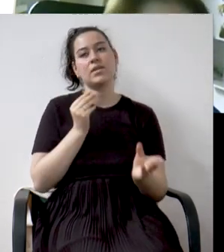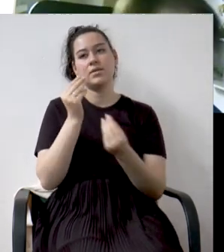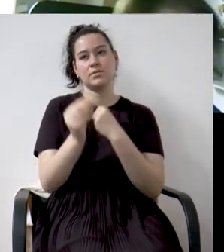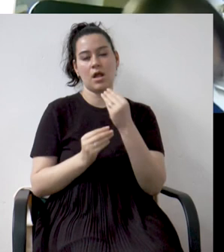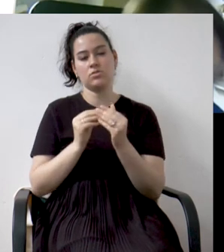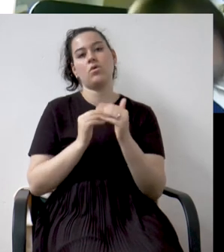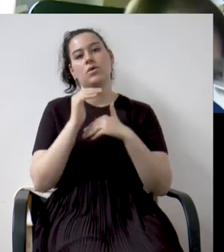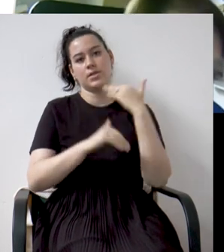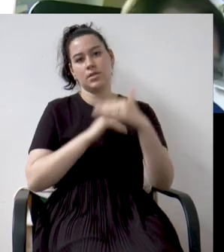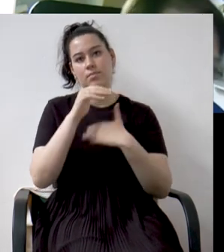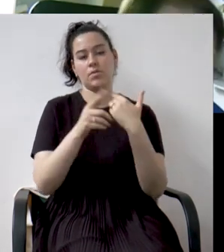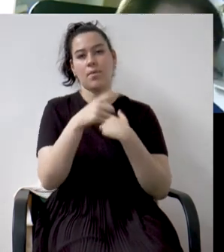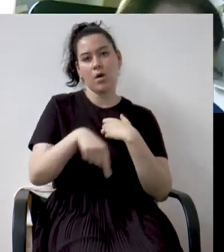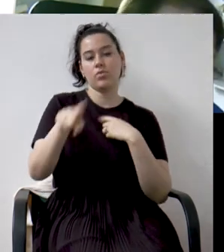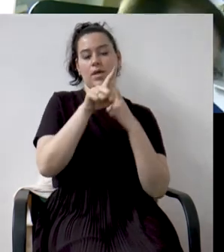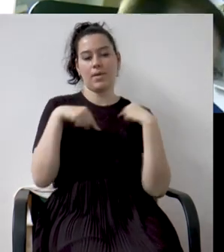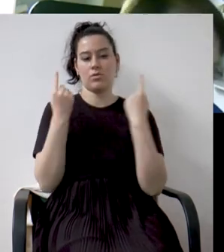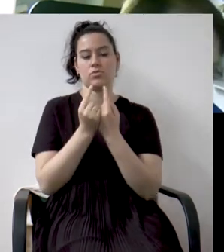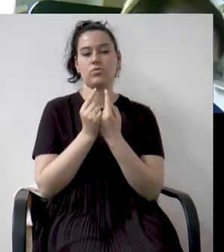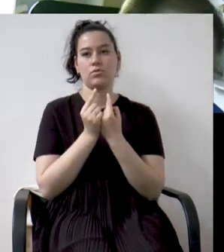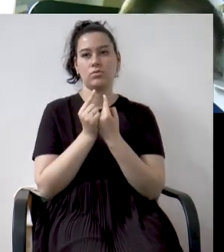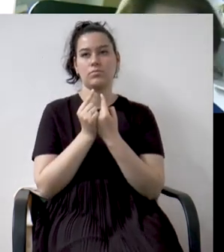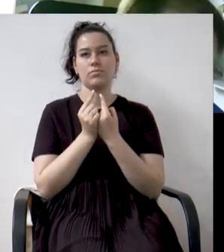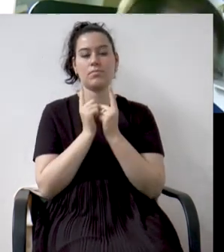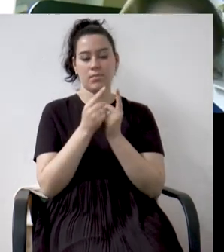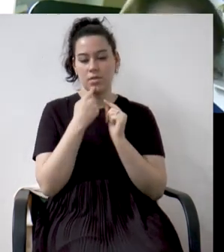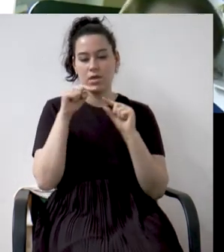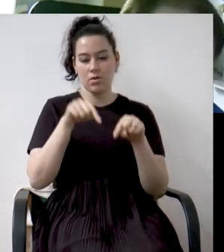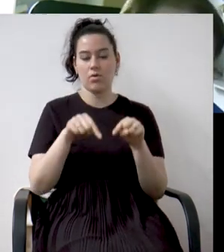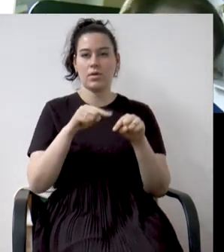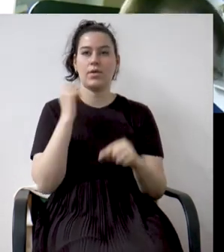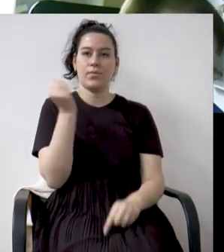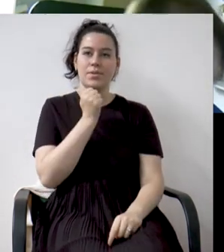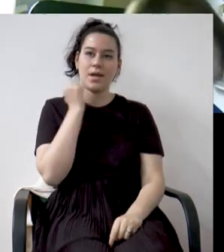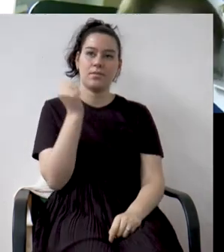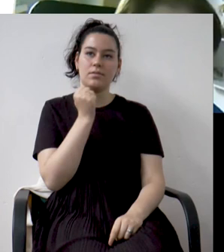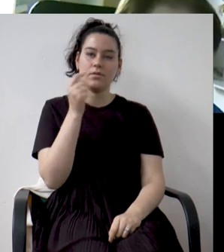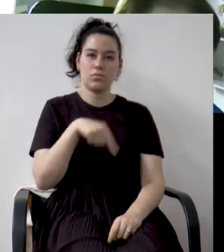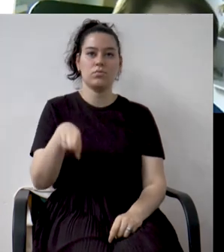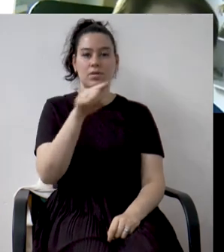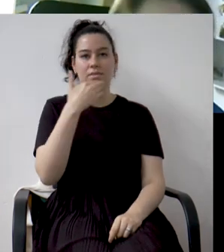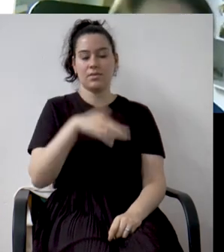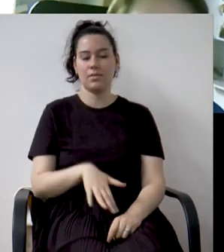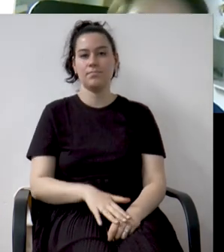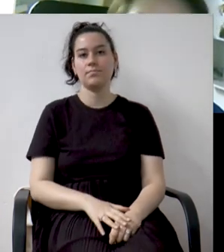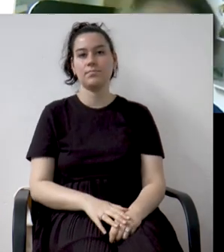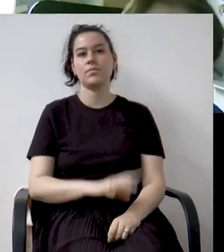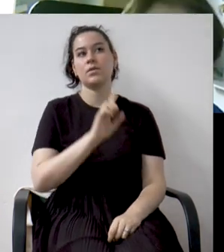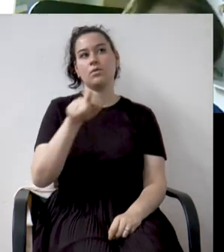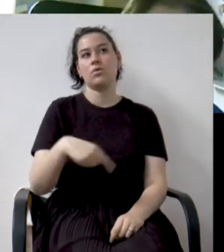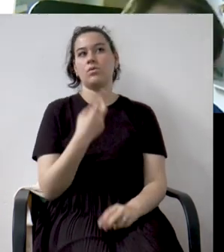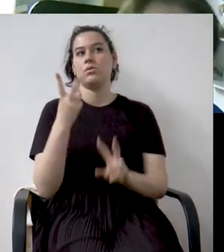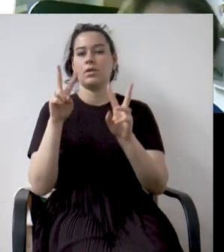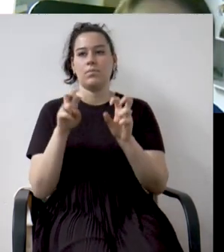de crecimiento para ustedes y para nosotros. Porque, como les dije hoy, es importantísimo que ustedes se integren. El otro